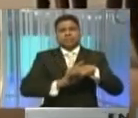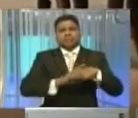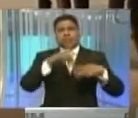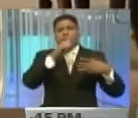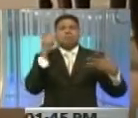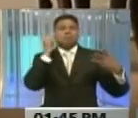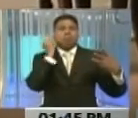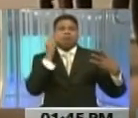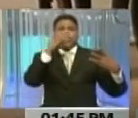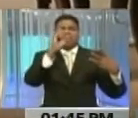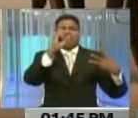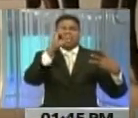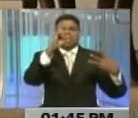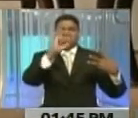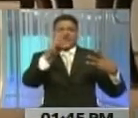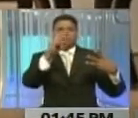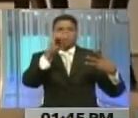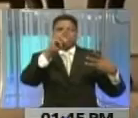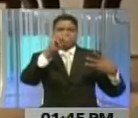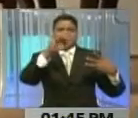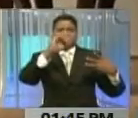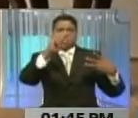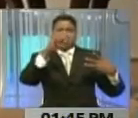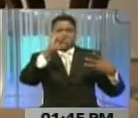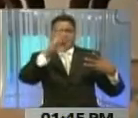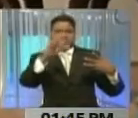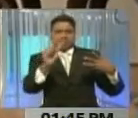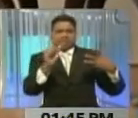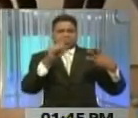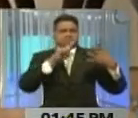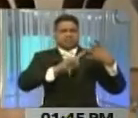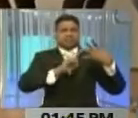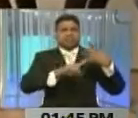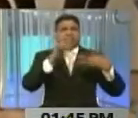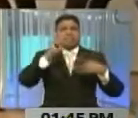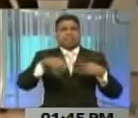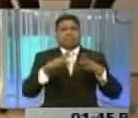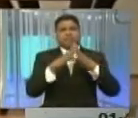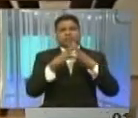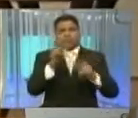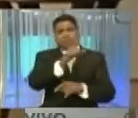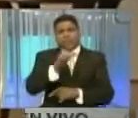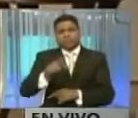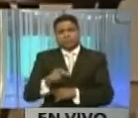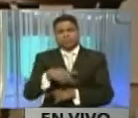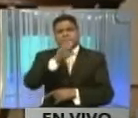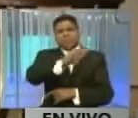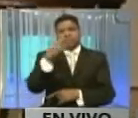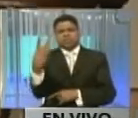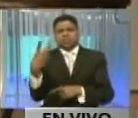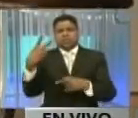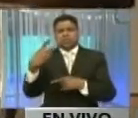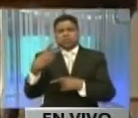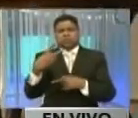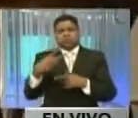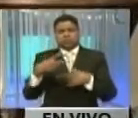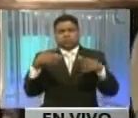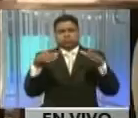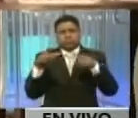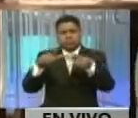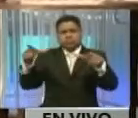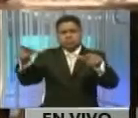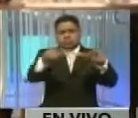Arellán, y sobre todo en compañía de los activadores del Festival de Teatro en las 22 parroquias, en las comunidades, de grupos de teatro